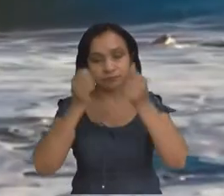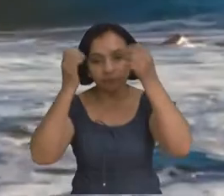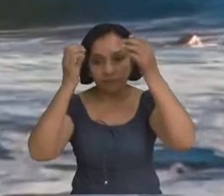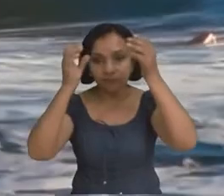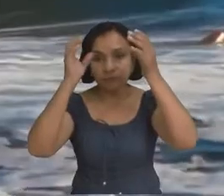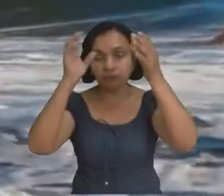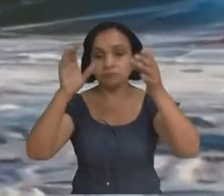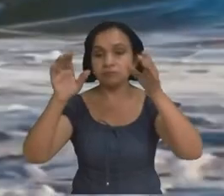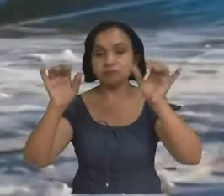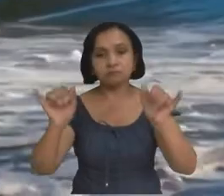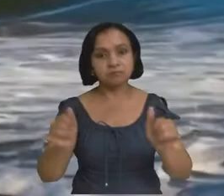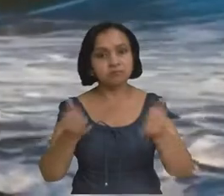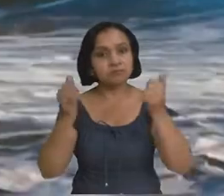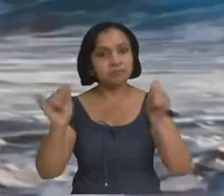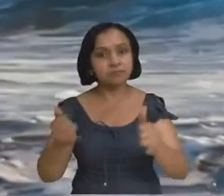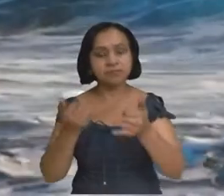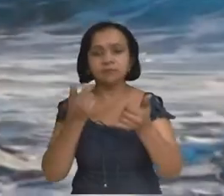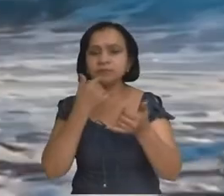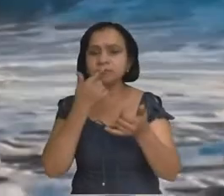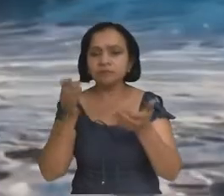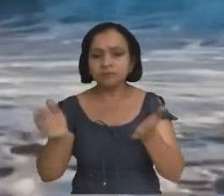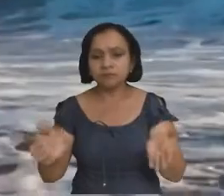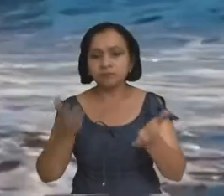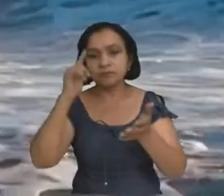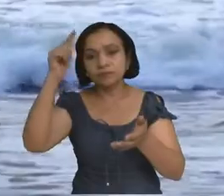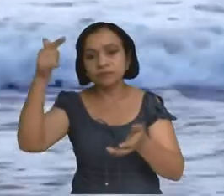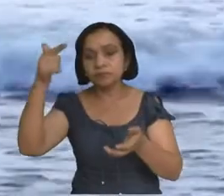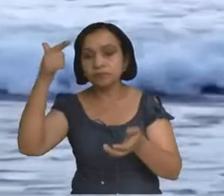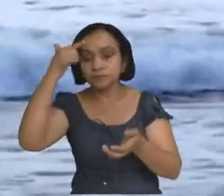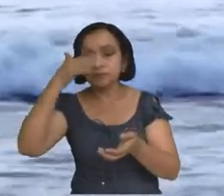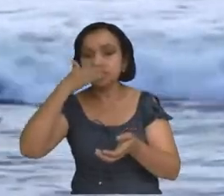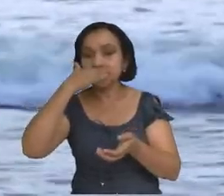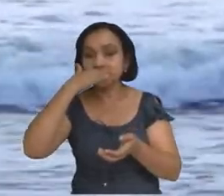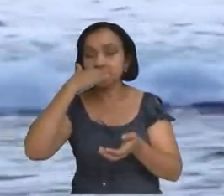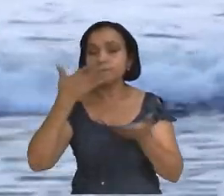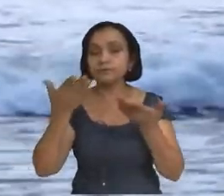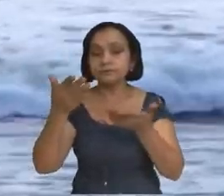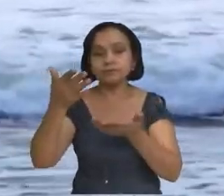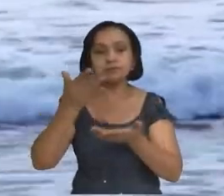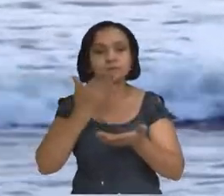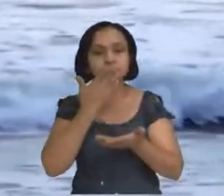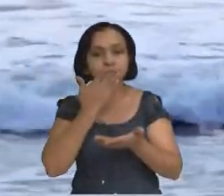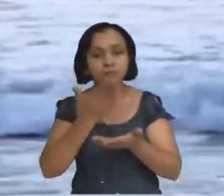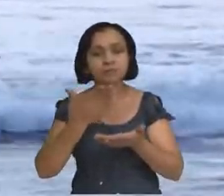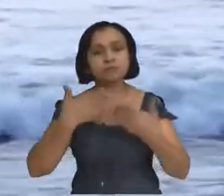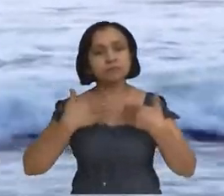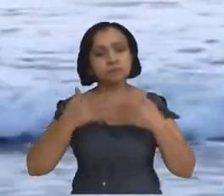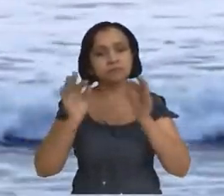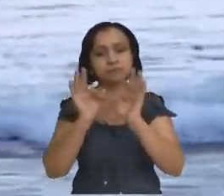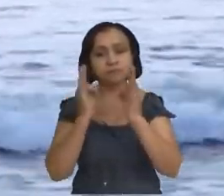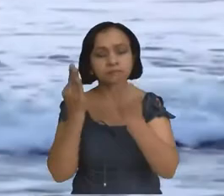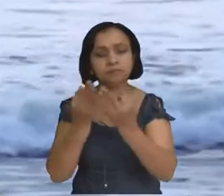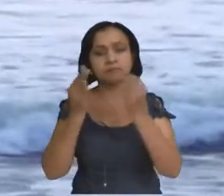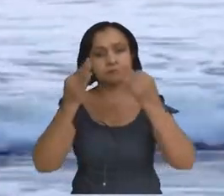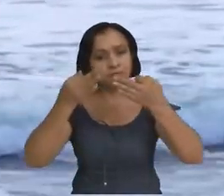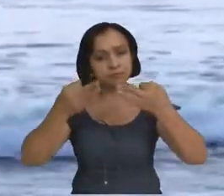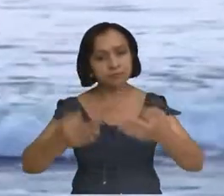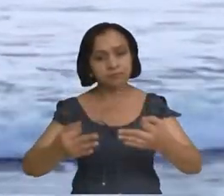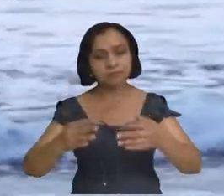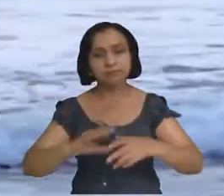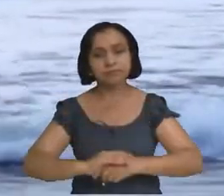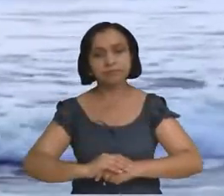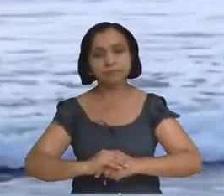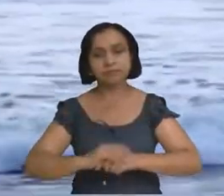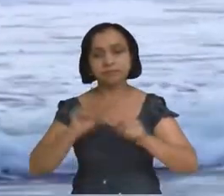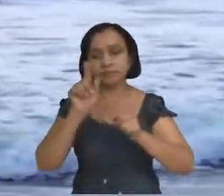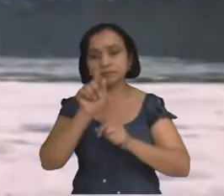y de recreación son promovidas por el gobierno sandinista para el sano entretenimiento de las familias nicaragüenses. Para